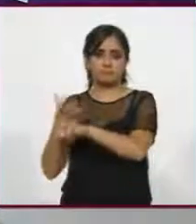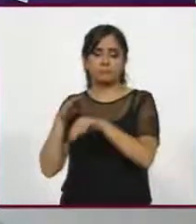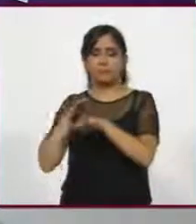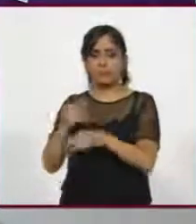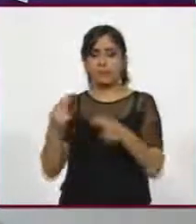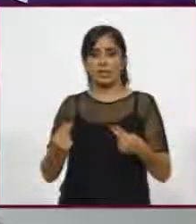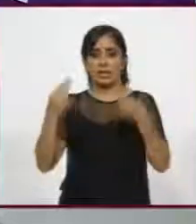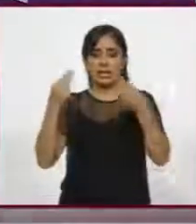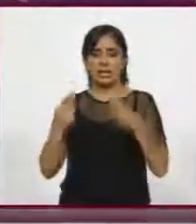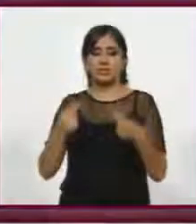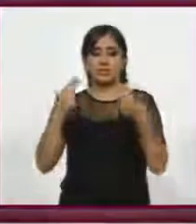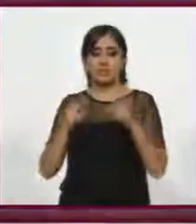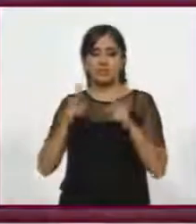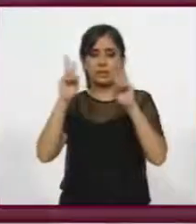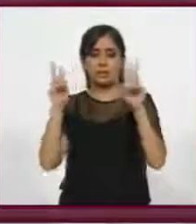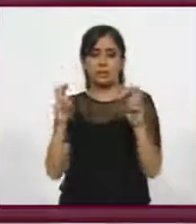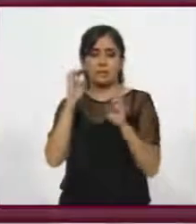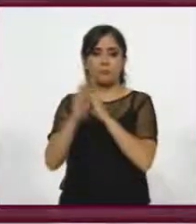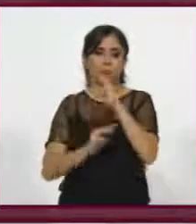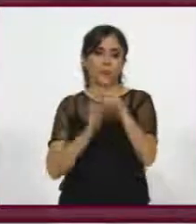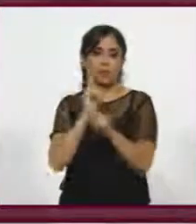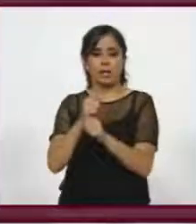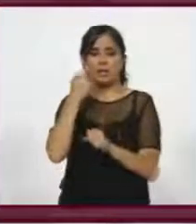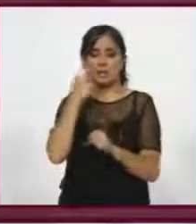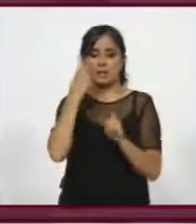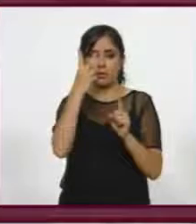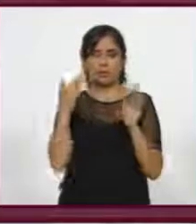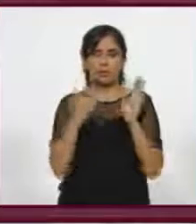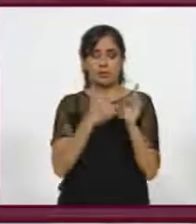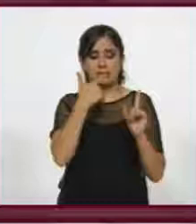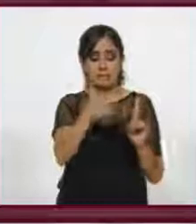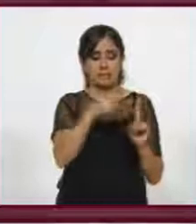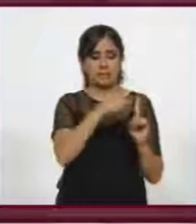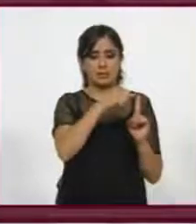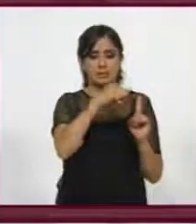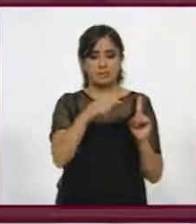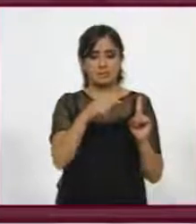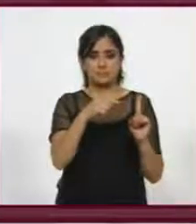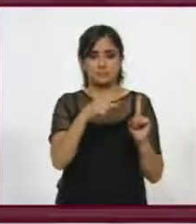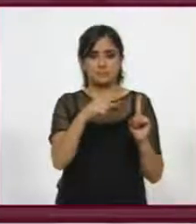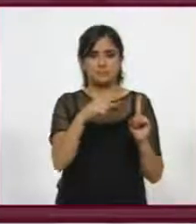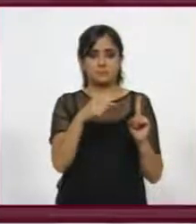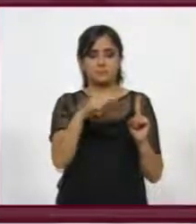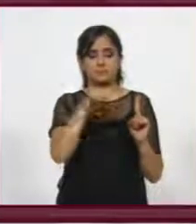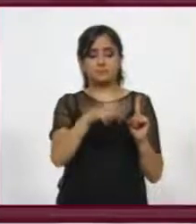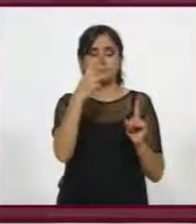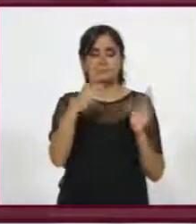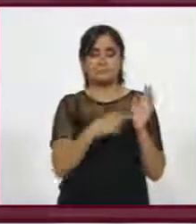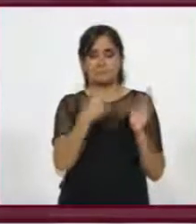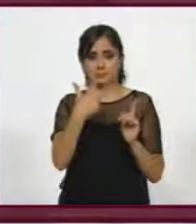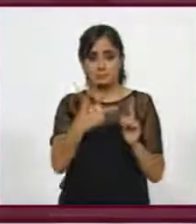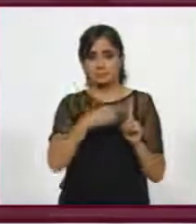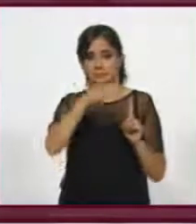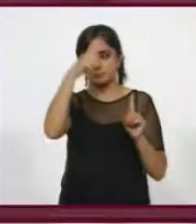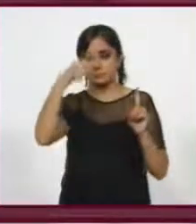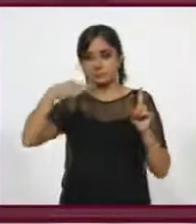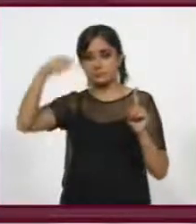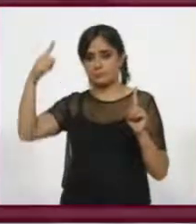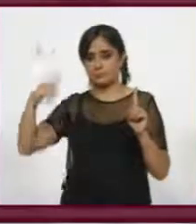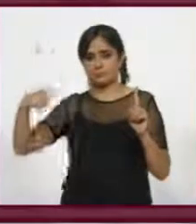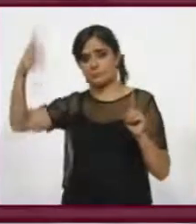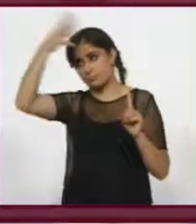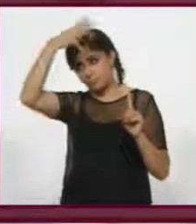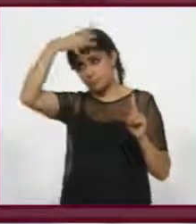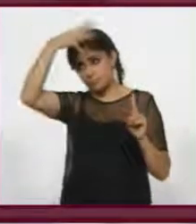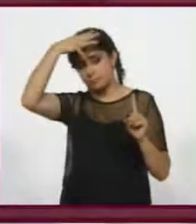asuntos mundiales. Este pico de 2007, o esto es más bien ya 2008, hasta la entrada de